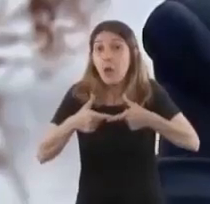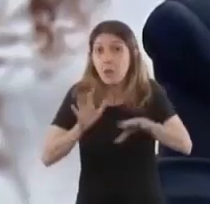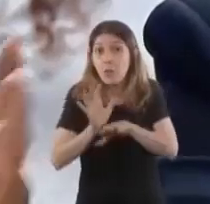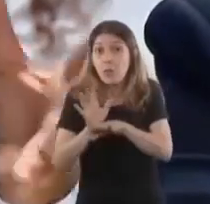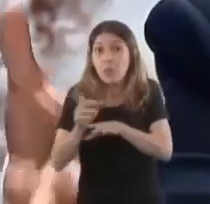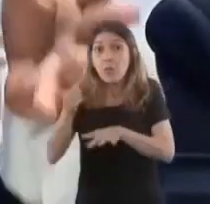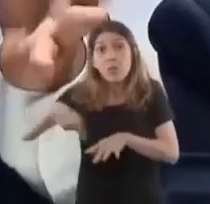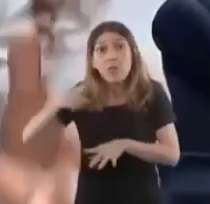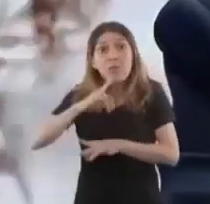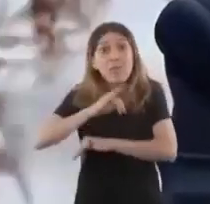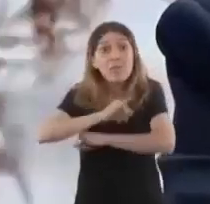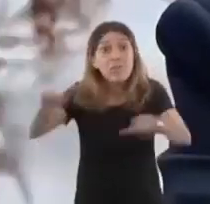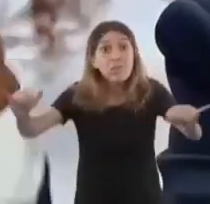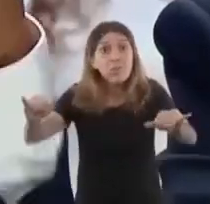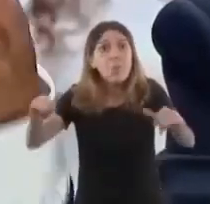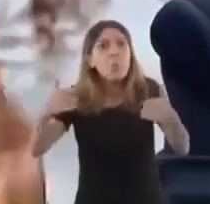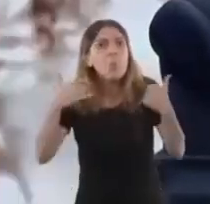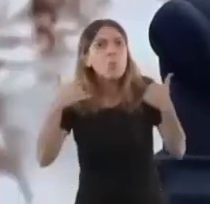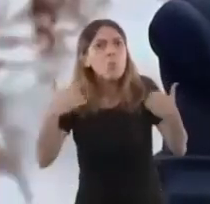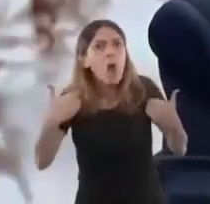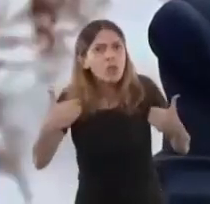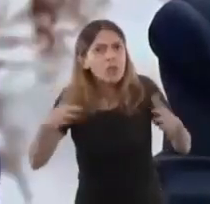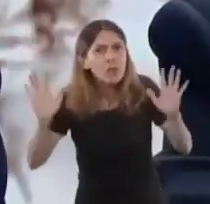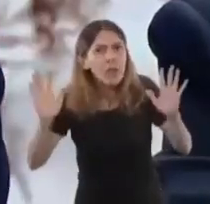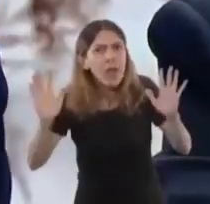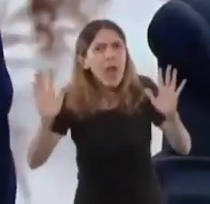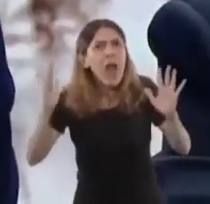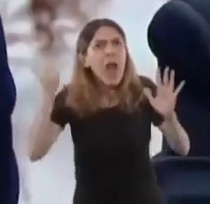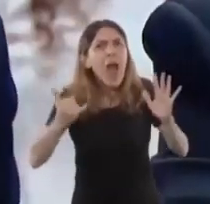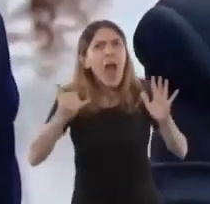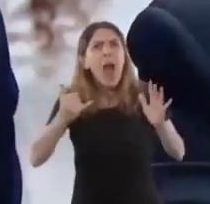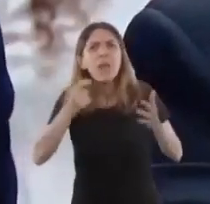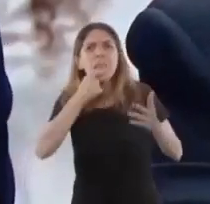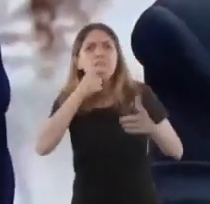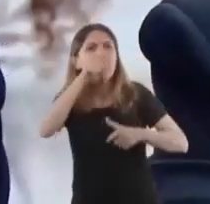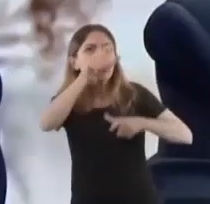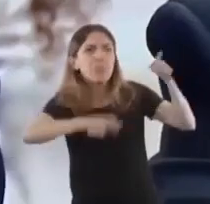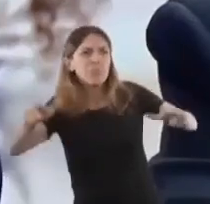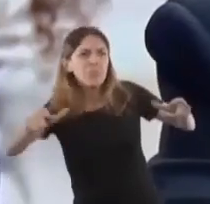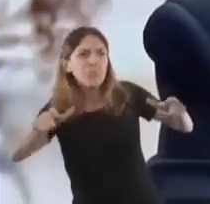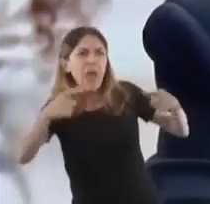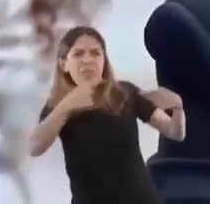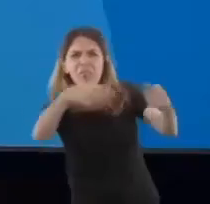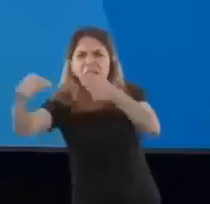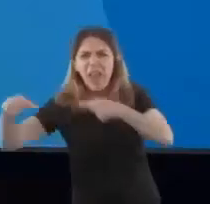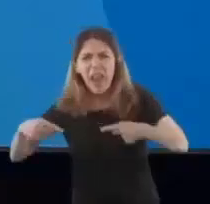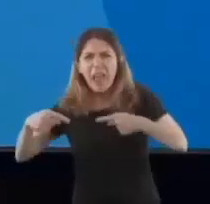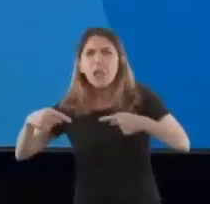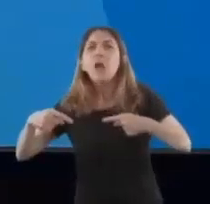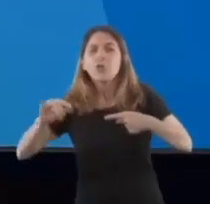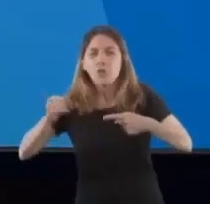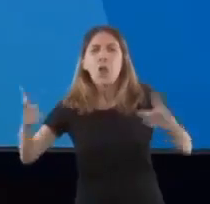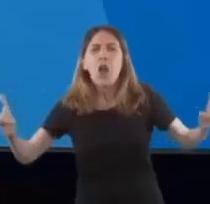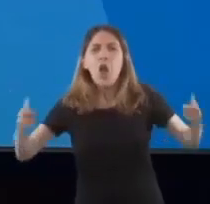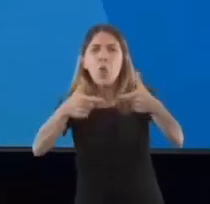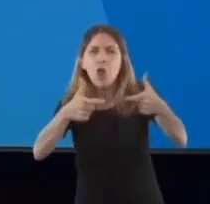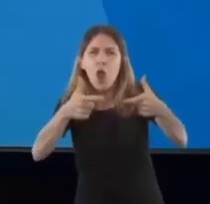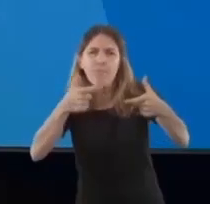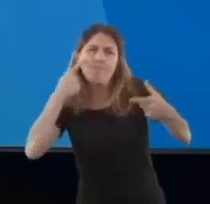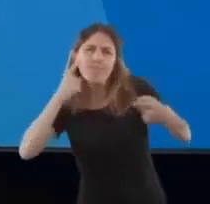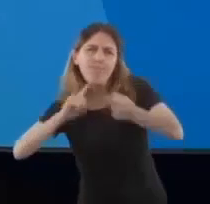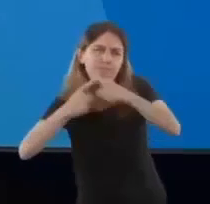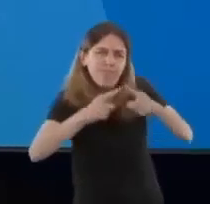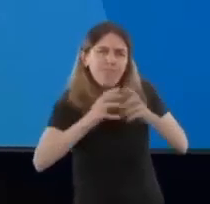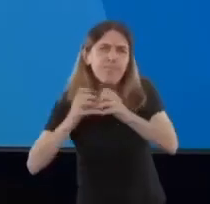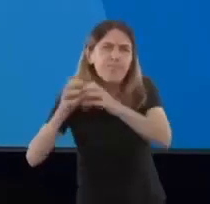que muestra la posibilidad de que los diferentes se sienten acordar políticas públicas para hacer también un